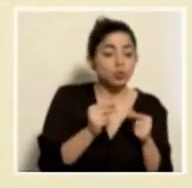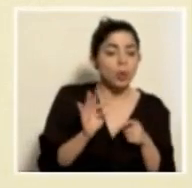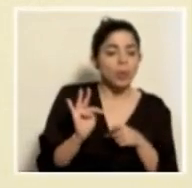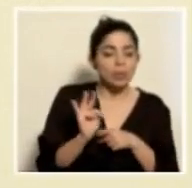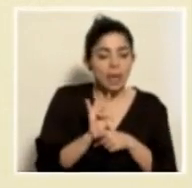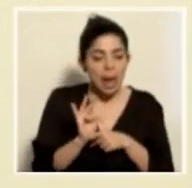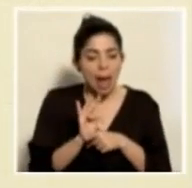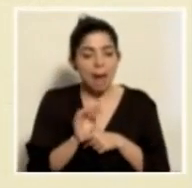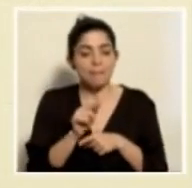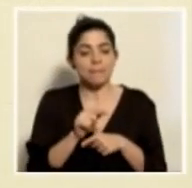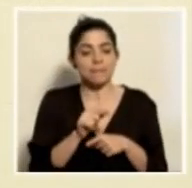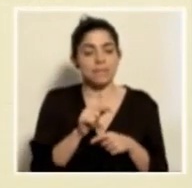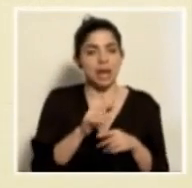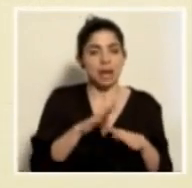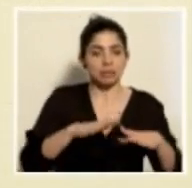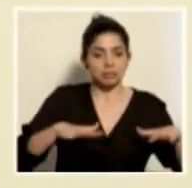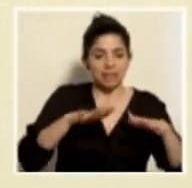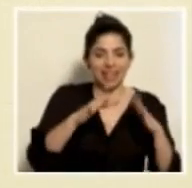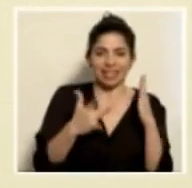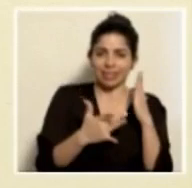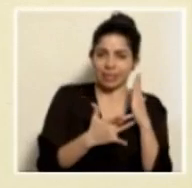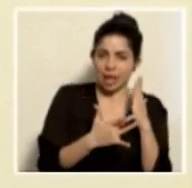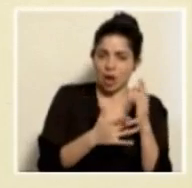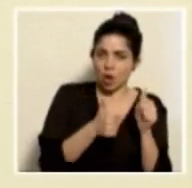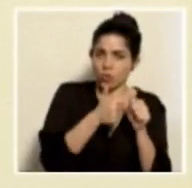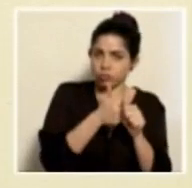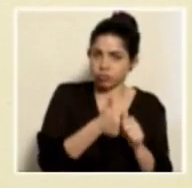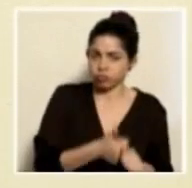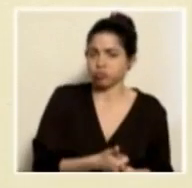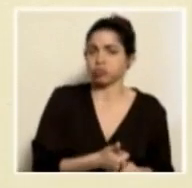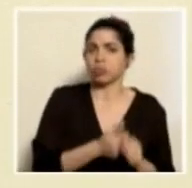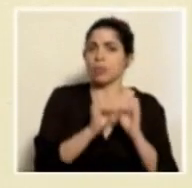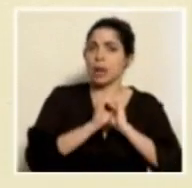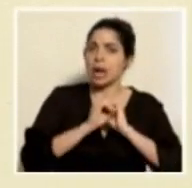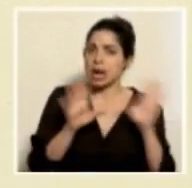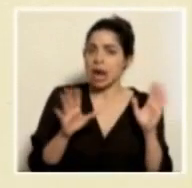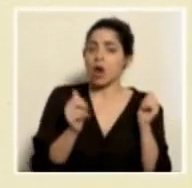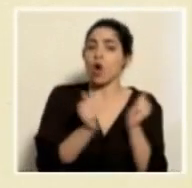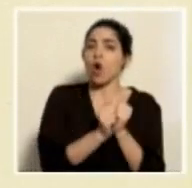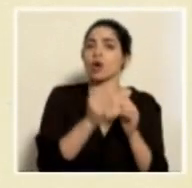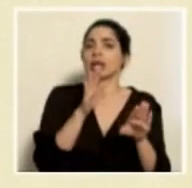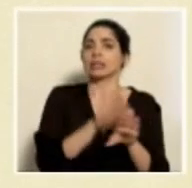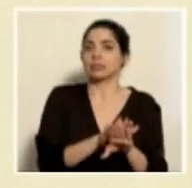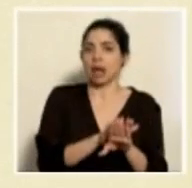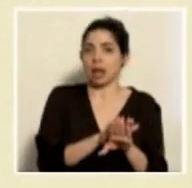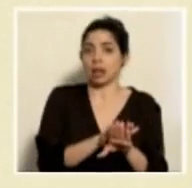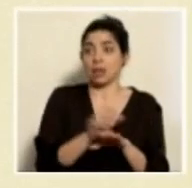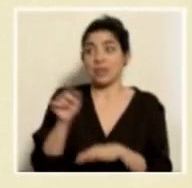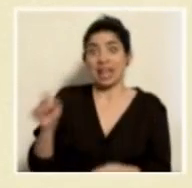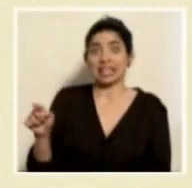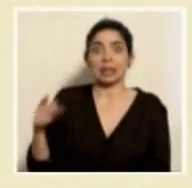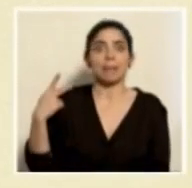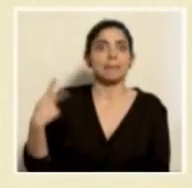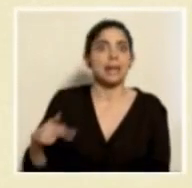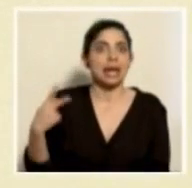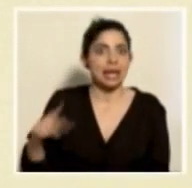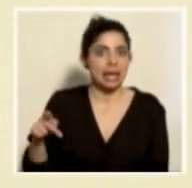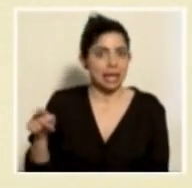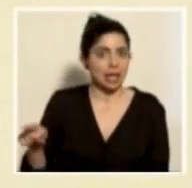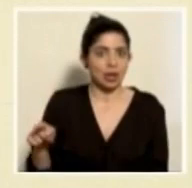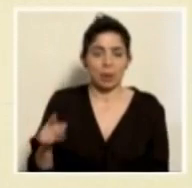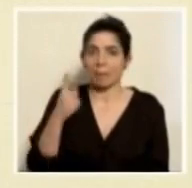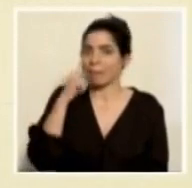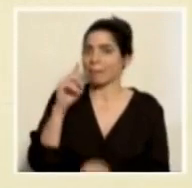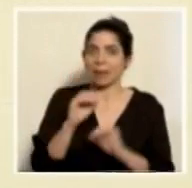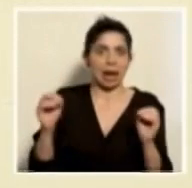terapias, a nivel de toda la tecnología que esté claramente respaldada. En este caso, más bien, eso es un peligro y de ninguna